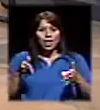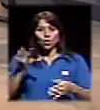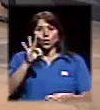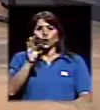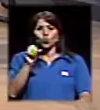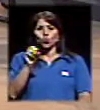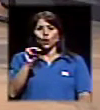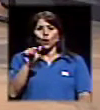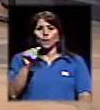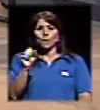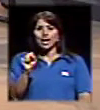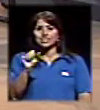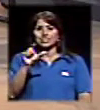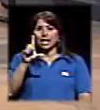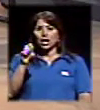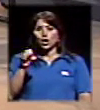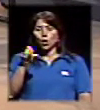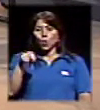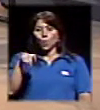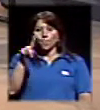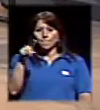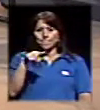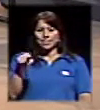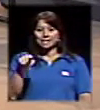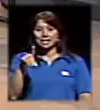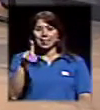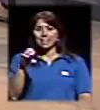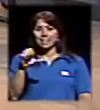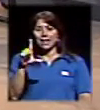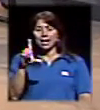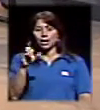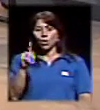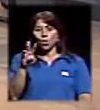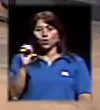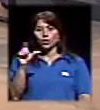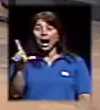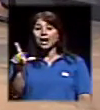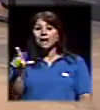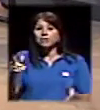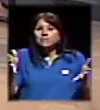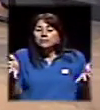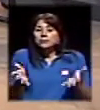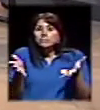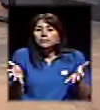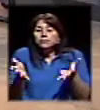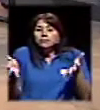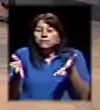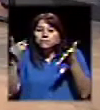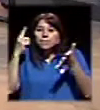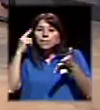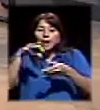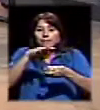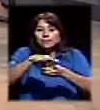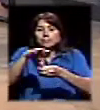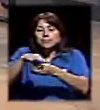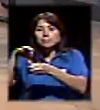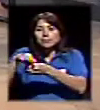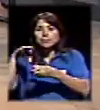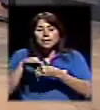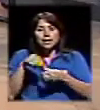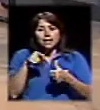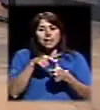López del Corral es el que le da ese impulso decisivo a esa mercancía clave, ¿verdad? No solo para el